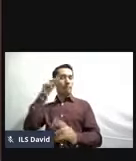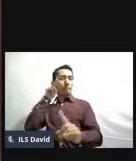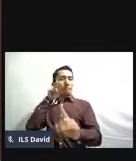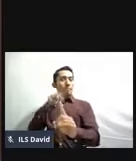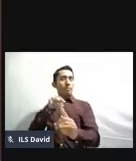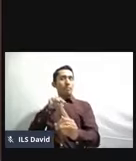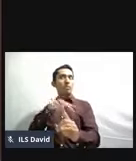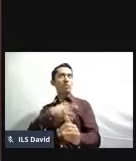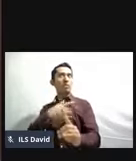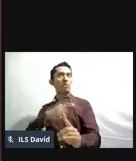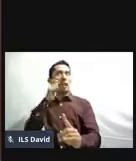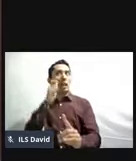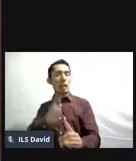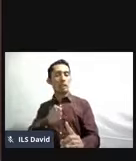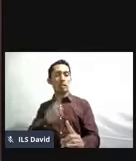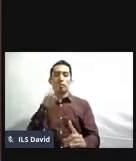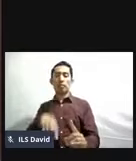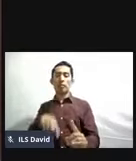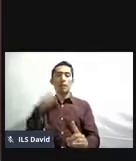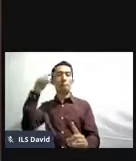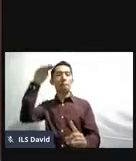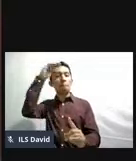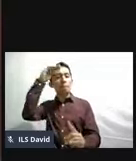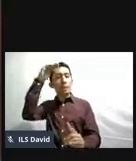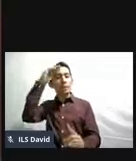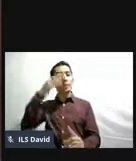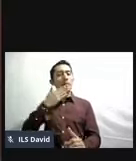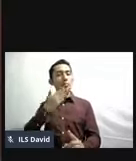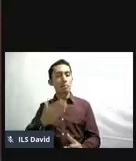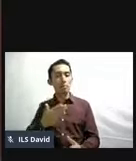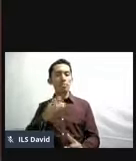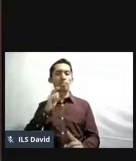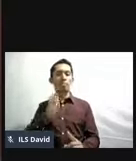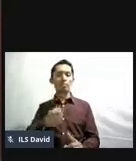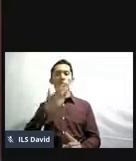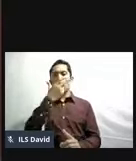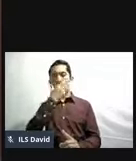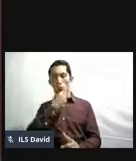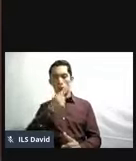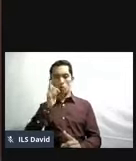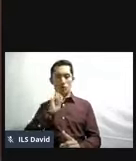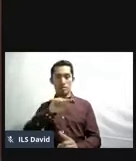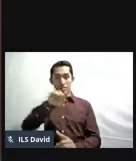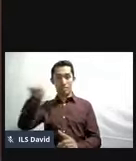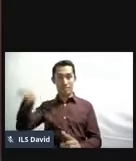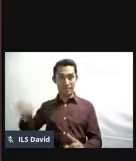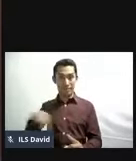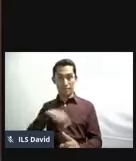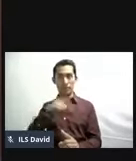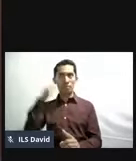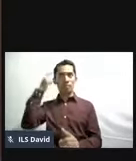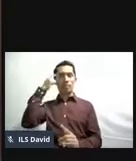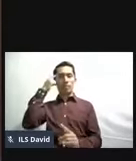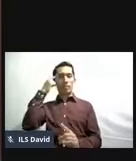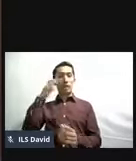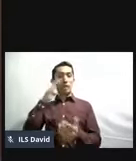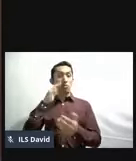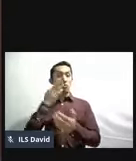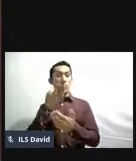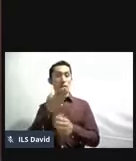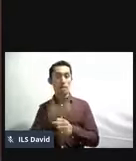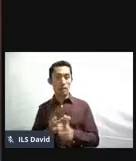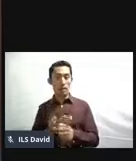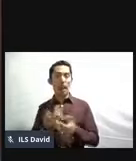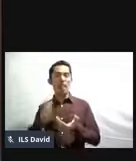qué quiero decir con esto? Bueno, que si nosotras y nosotros no vamos entendiendo que el valor de la